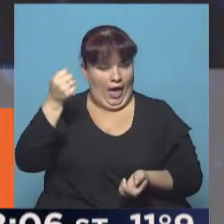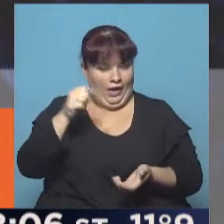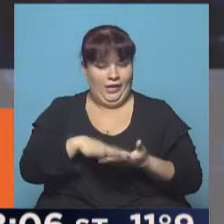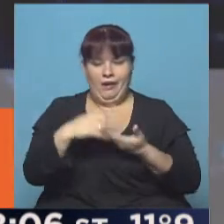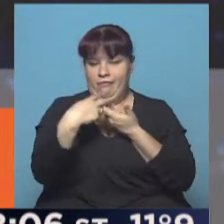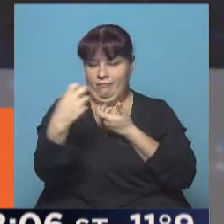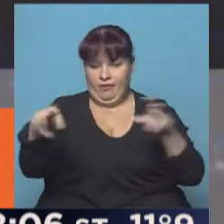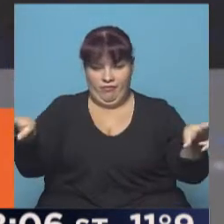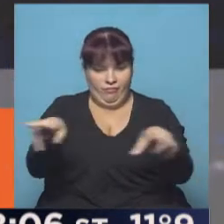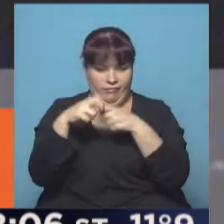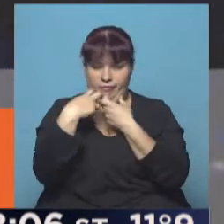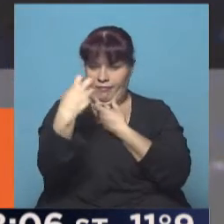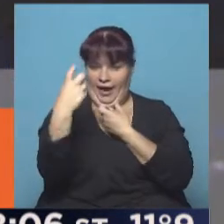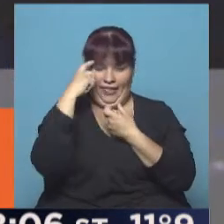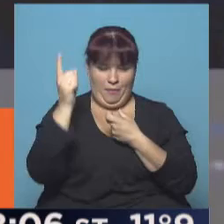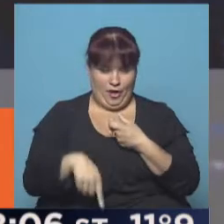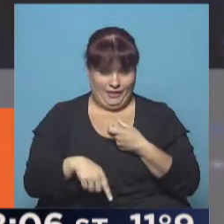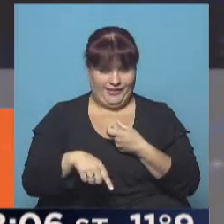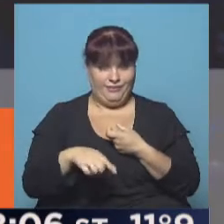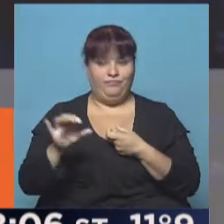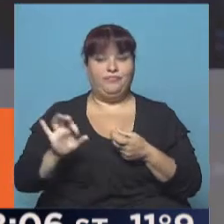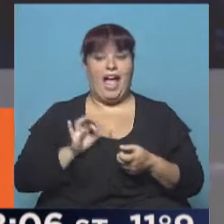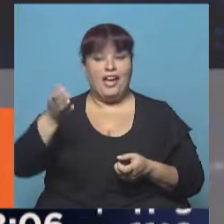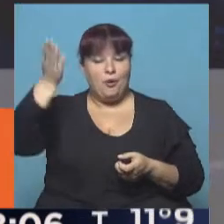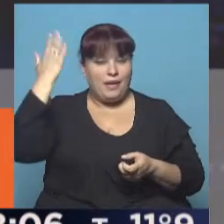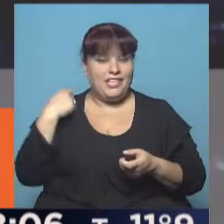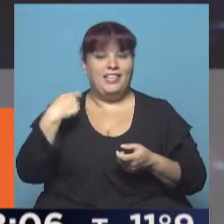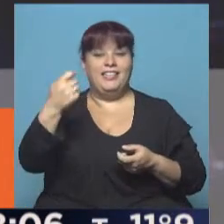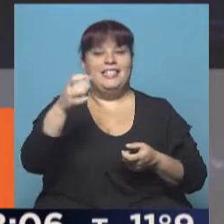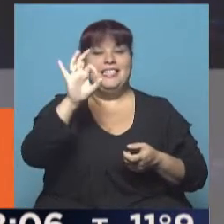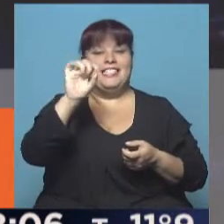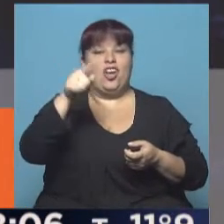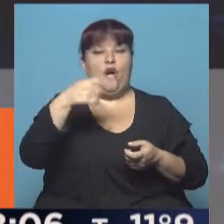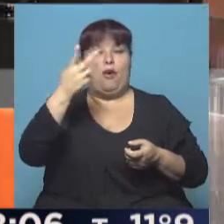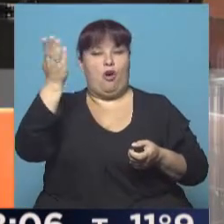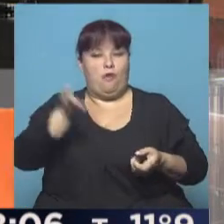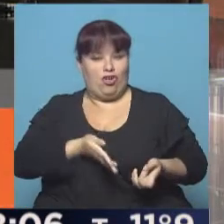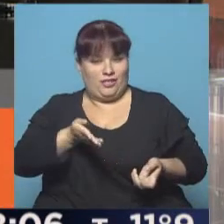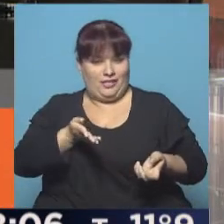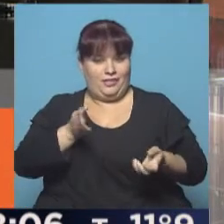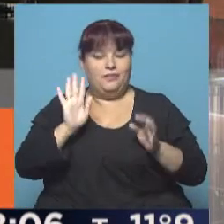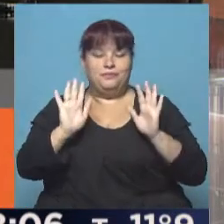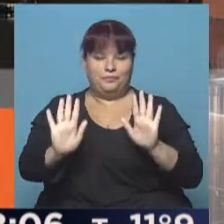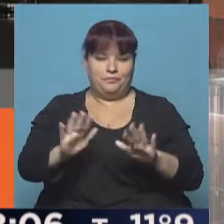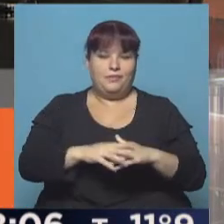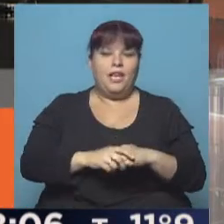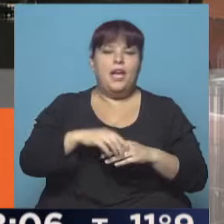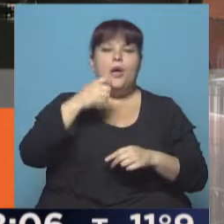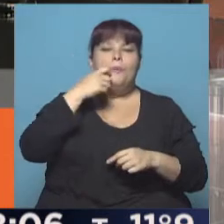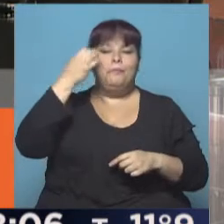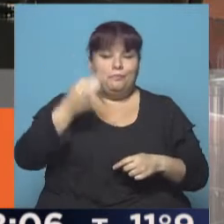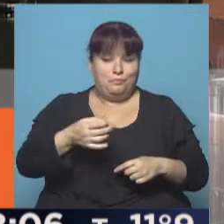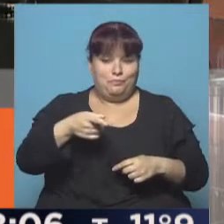de lo que se recauda de impuesto a las ganancias, en el año pasado recibió el 0,2%. A ver, diputado, si